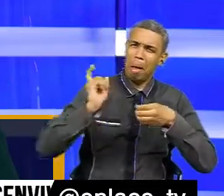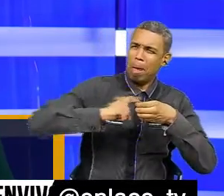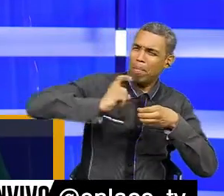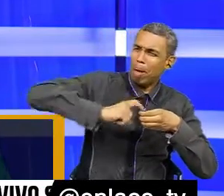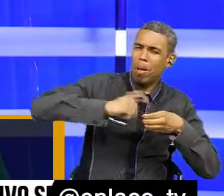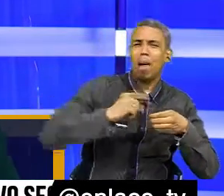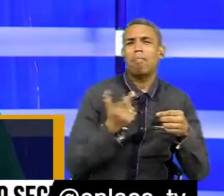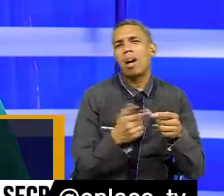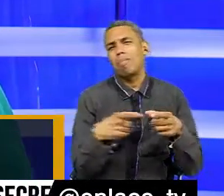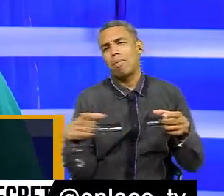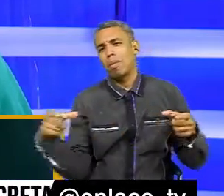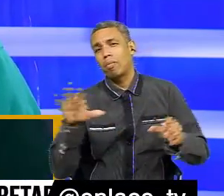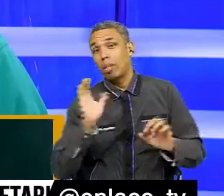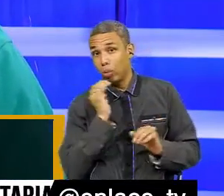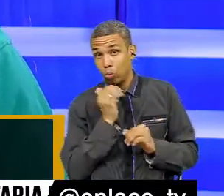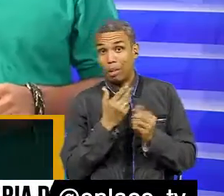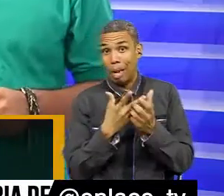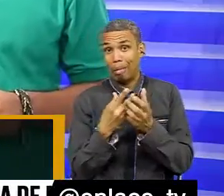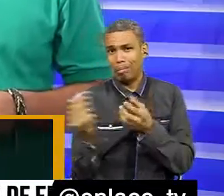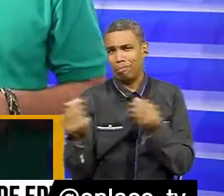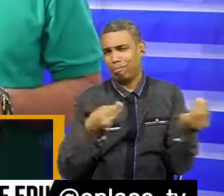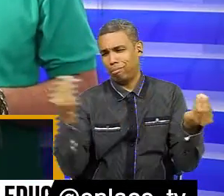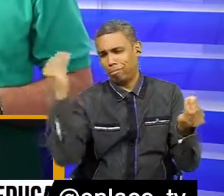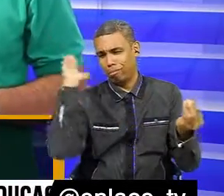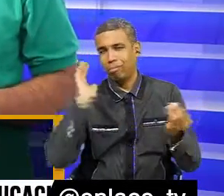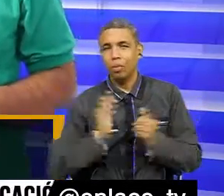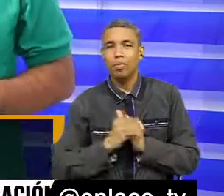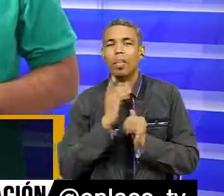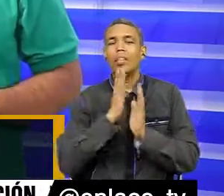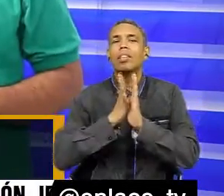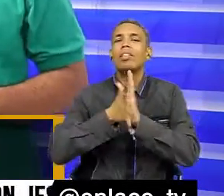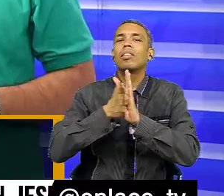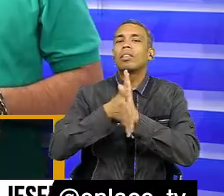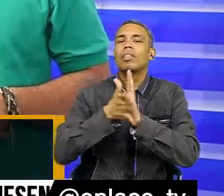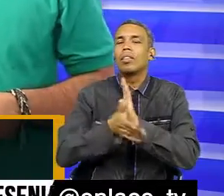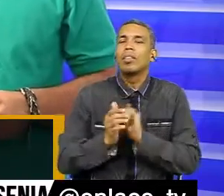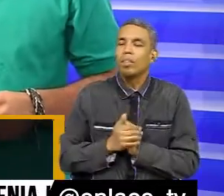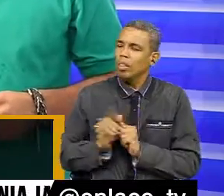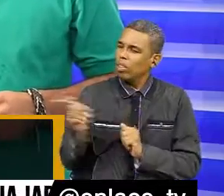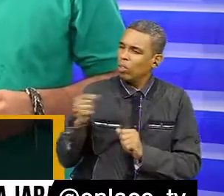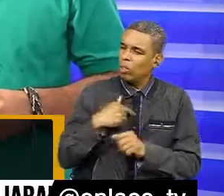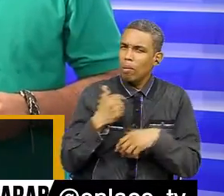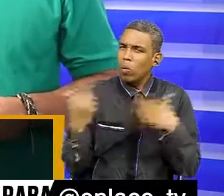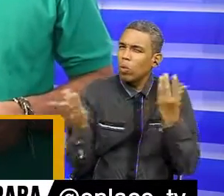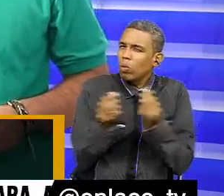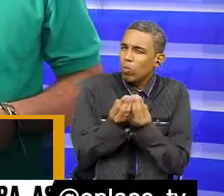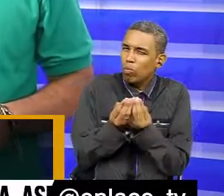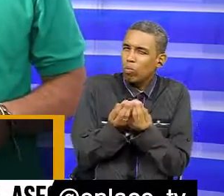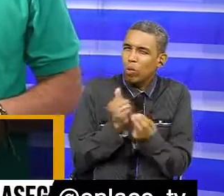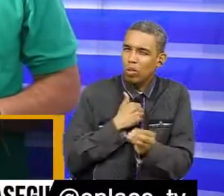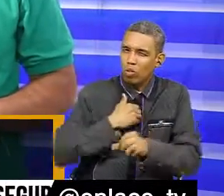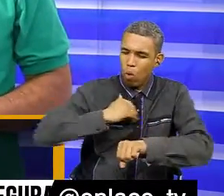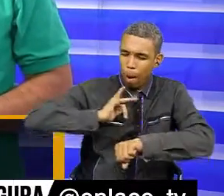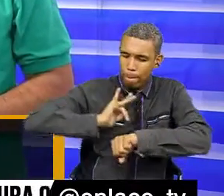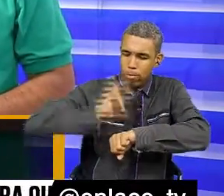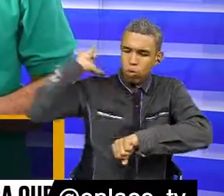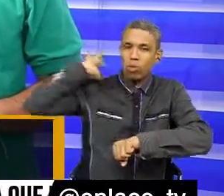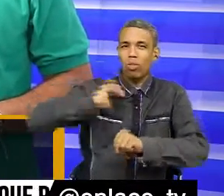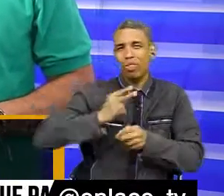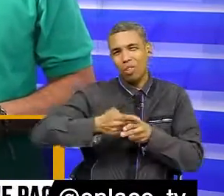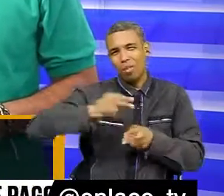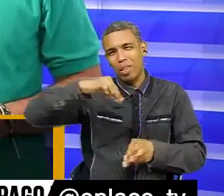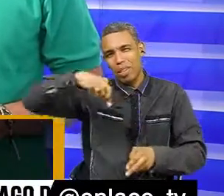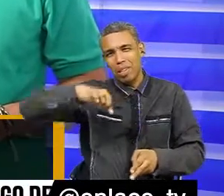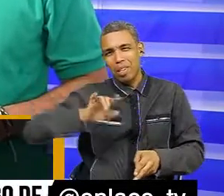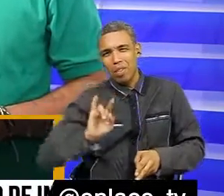que fueron 5 categorías como tal. Bueno, hablemos de la categoría puntual en la cual ustedes se encuentran participando y contémosle también a nuestros televidentes de